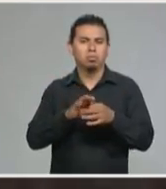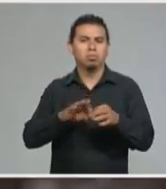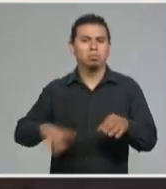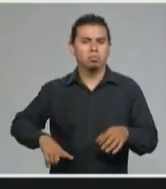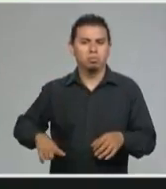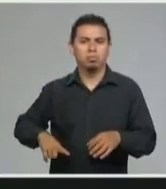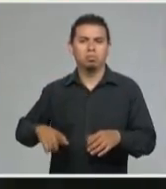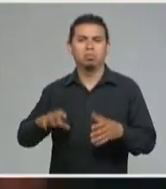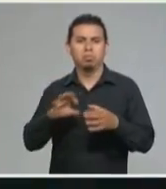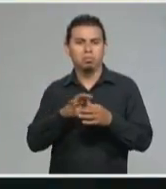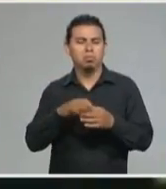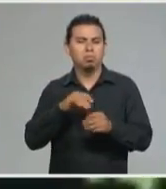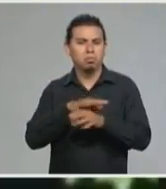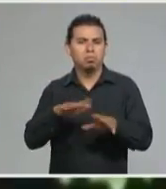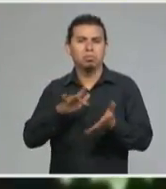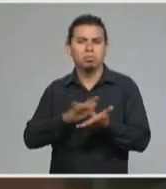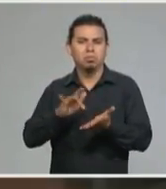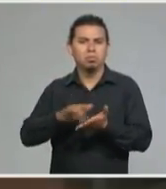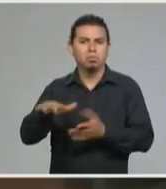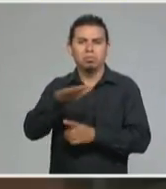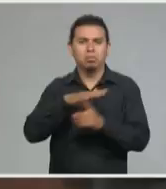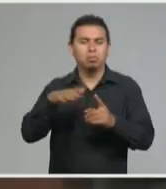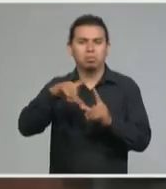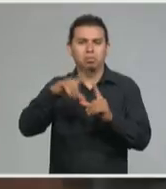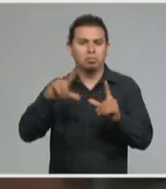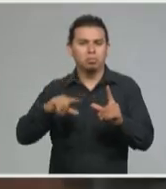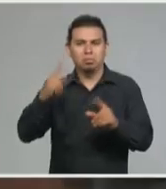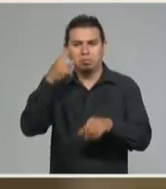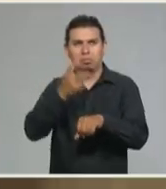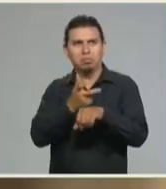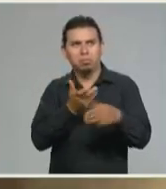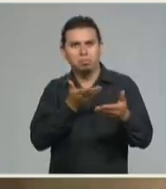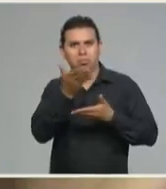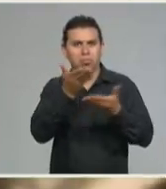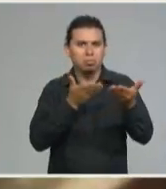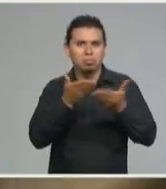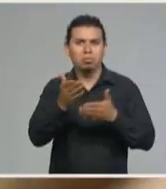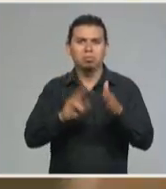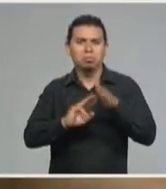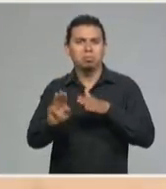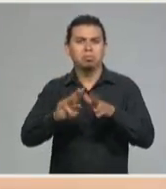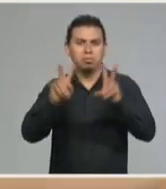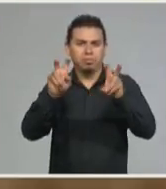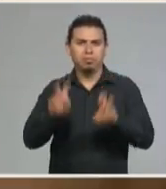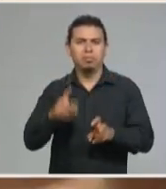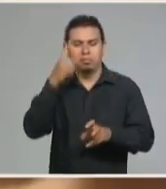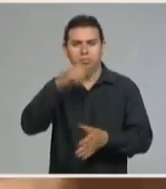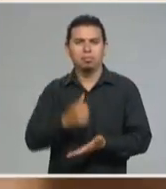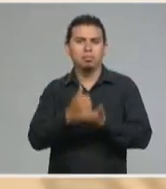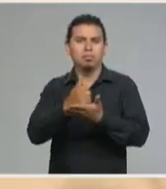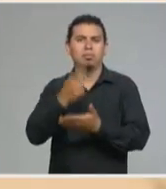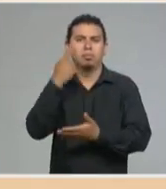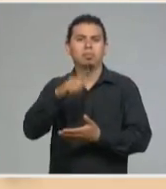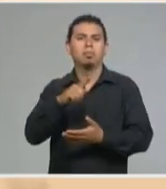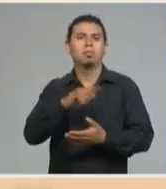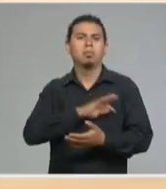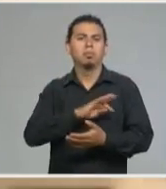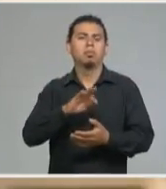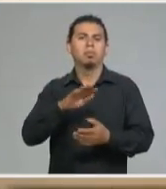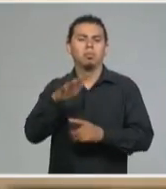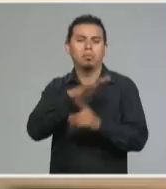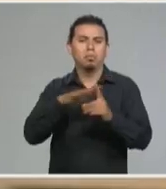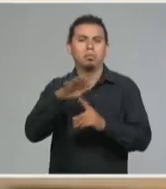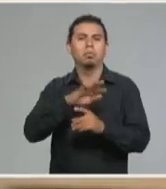en seguridad y apoyo a los connacionales en Estados Unidos en temas migratorios contribuyó a que el gasto neto del sector público